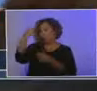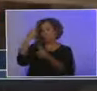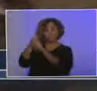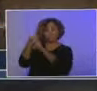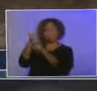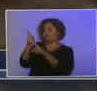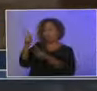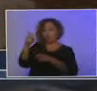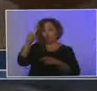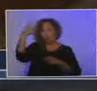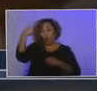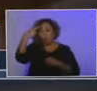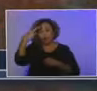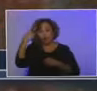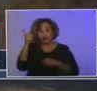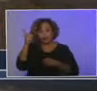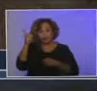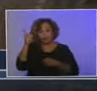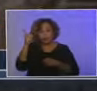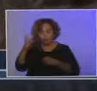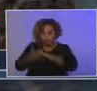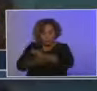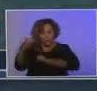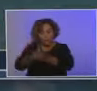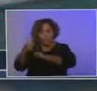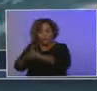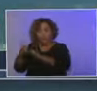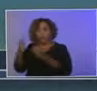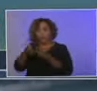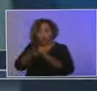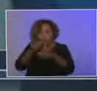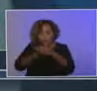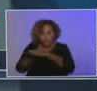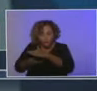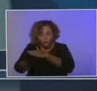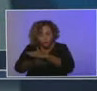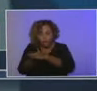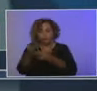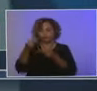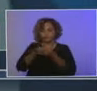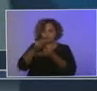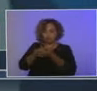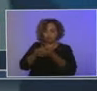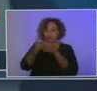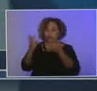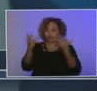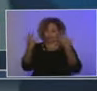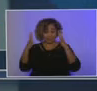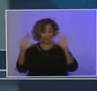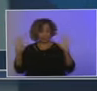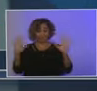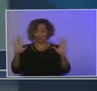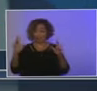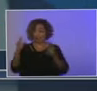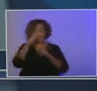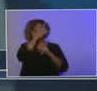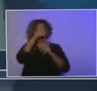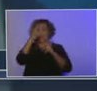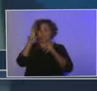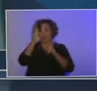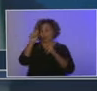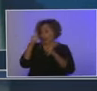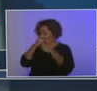Fue autoimpuesto, autoinfligido, el problema de la corrupción que se le fue todo el tipo de confianza a